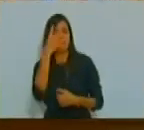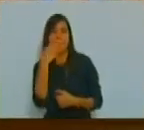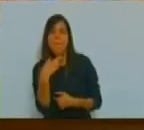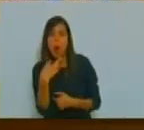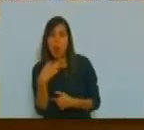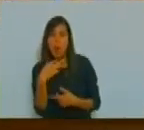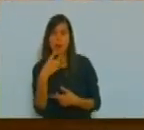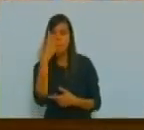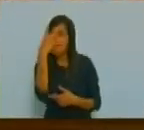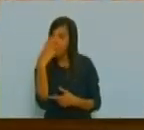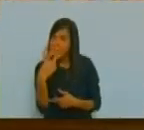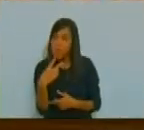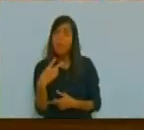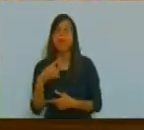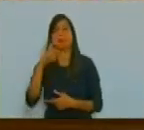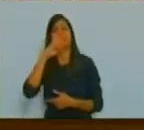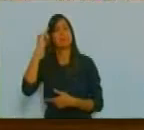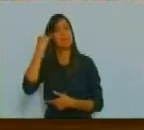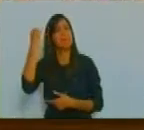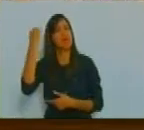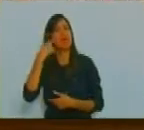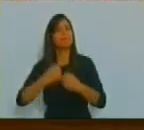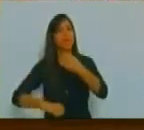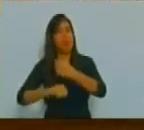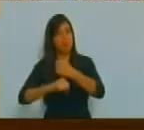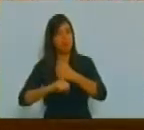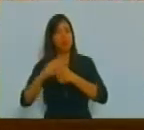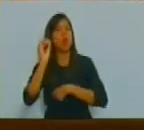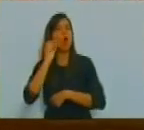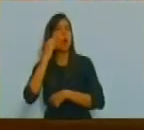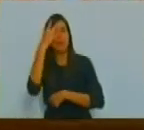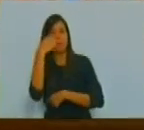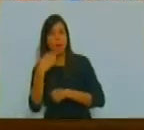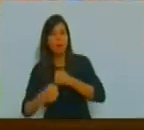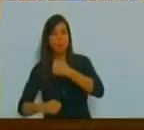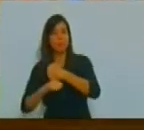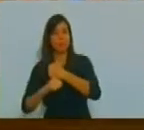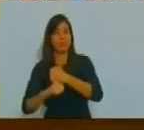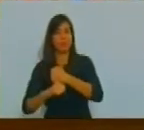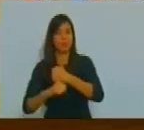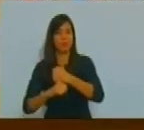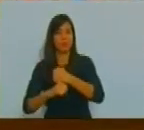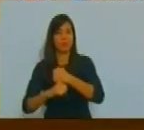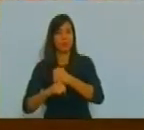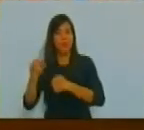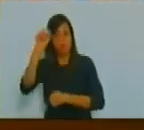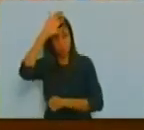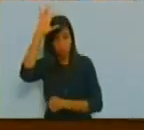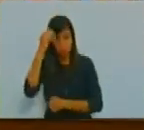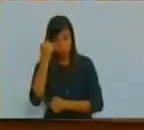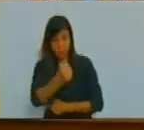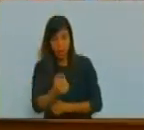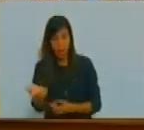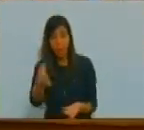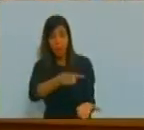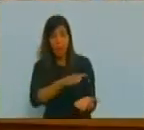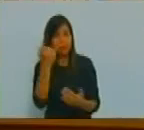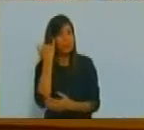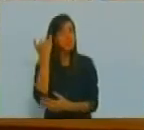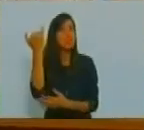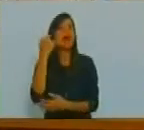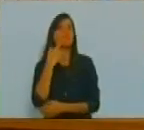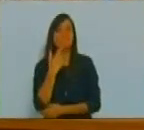eso hizo el presidente nicolás maduro eso hizo cuando nos arrebataron un líder para la juventud que